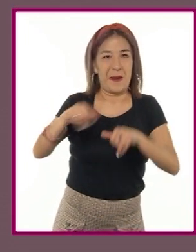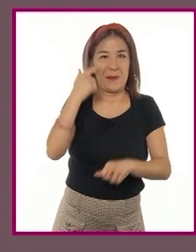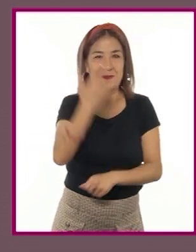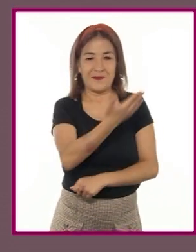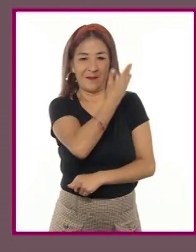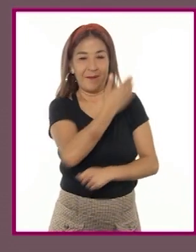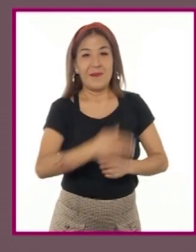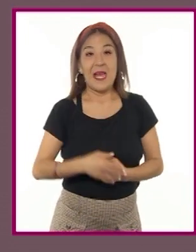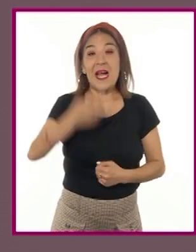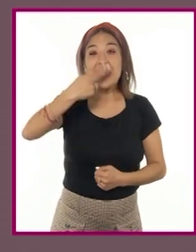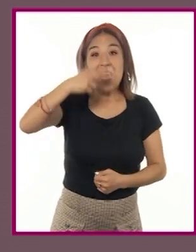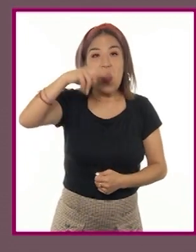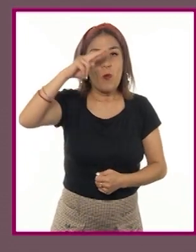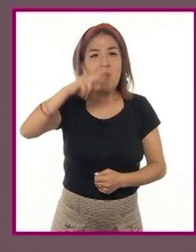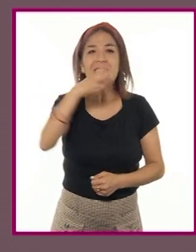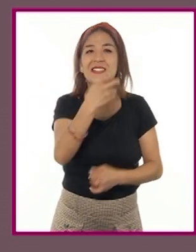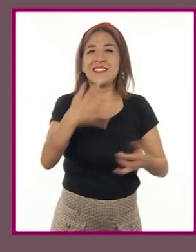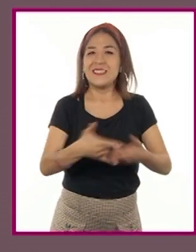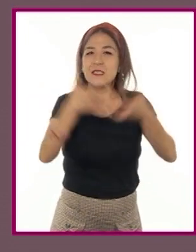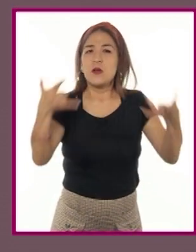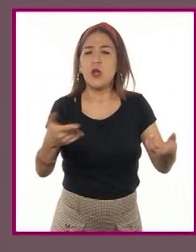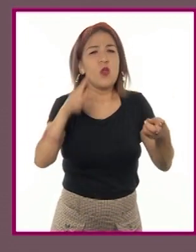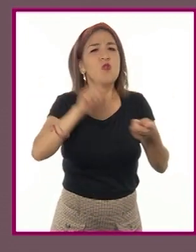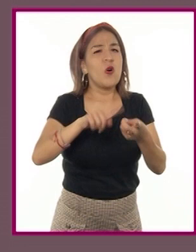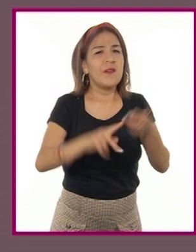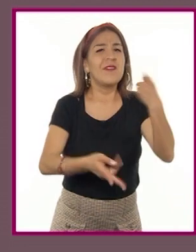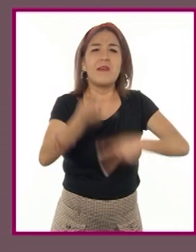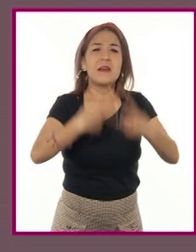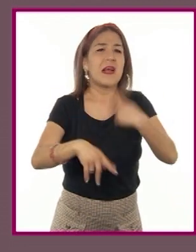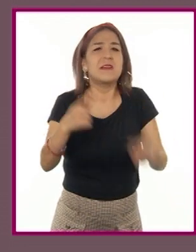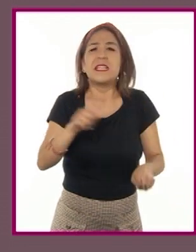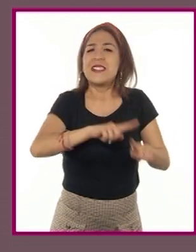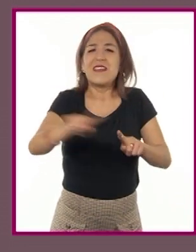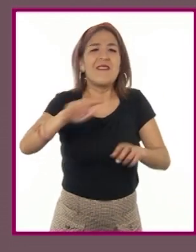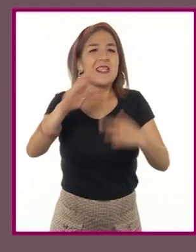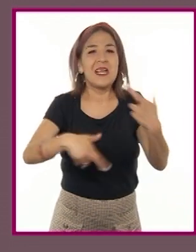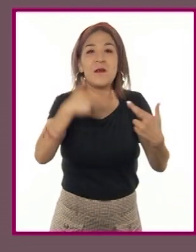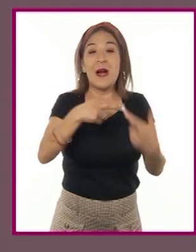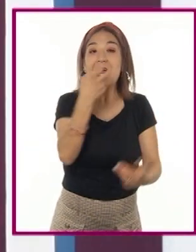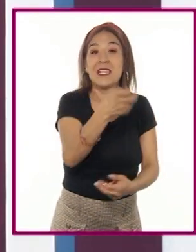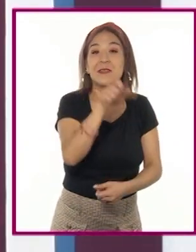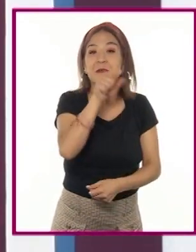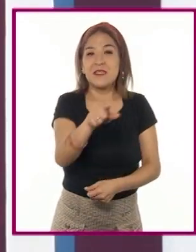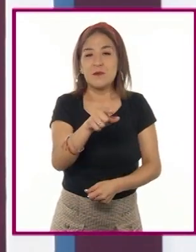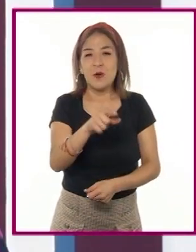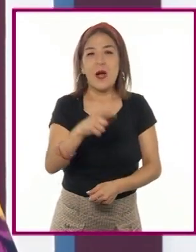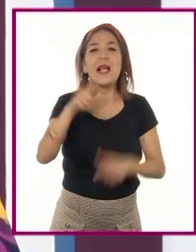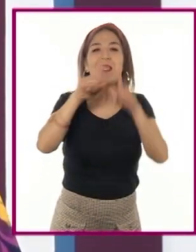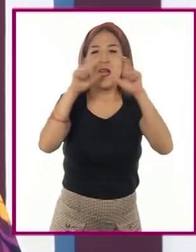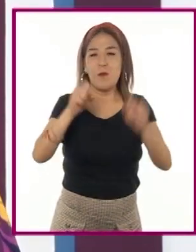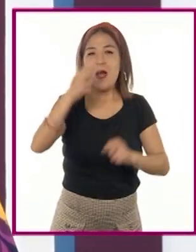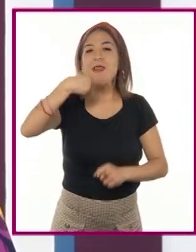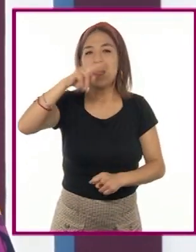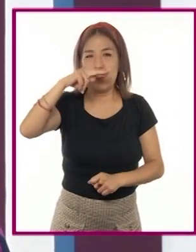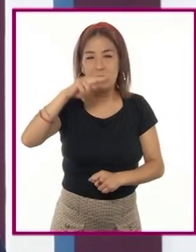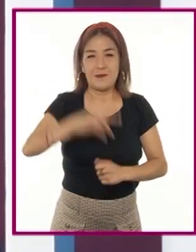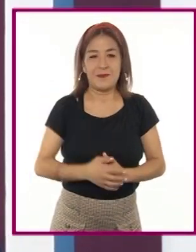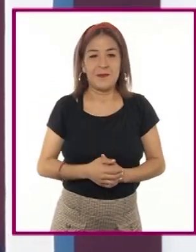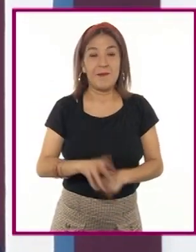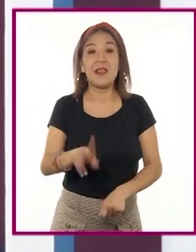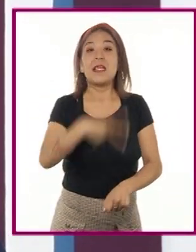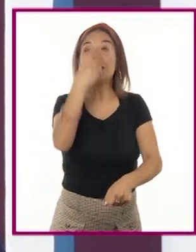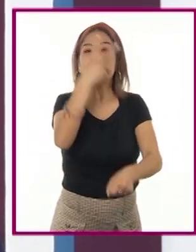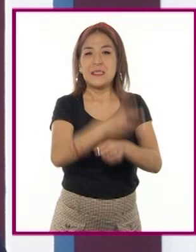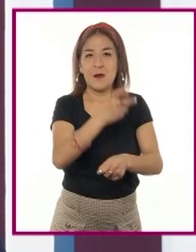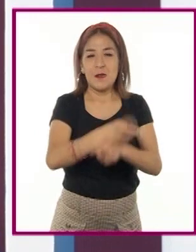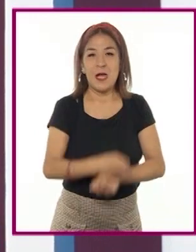relato náhuatl puede proceder de cualquier región donde se hablara esta lengua. Segundo, en